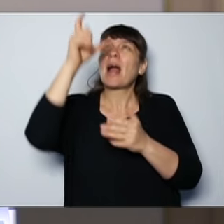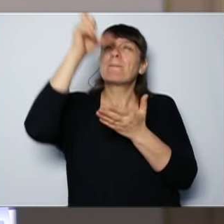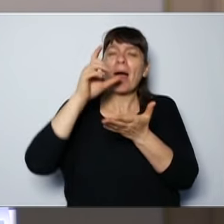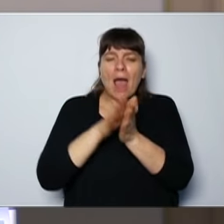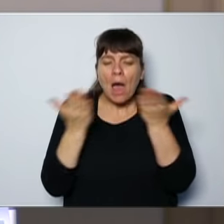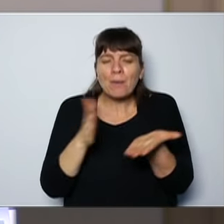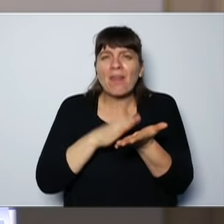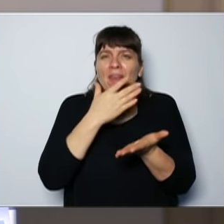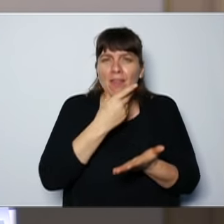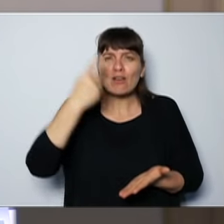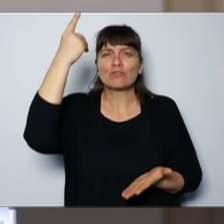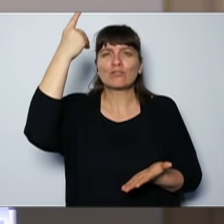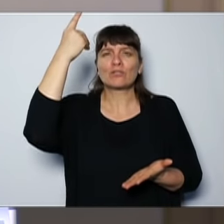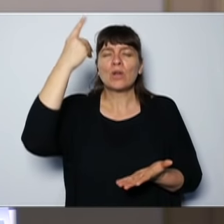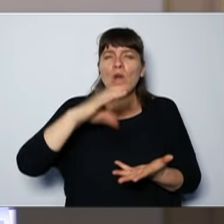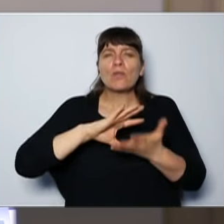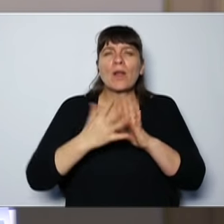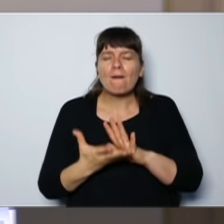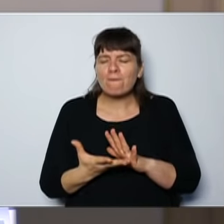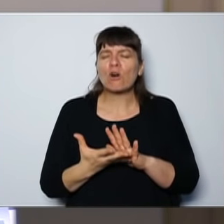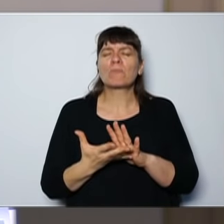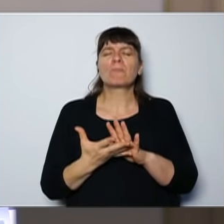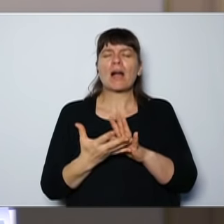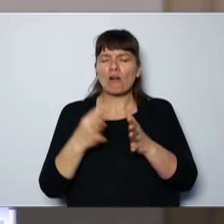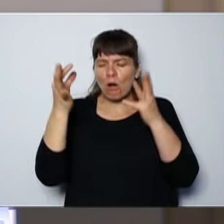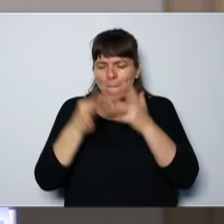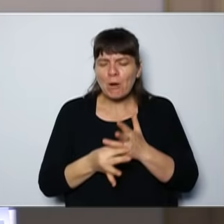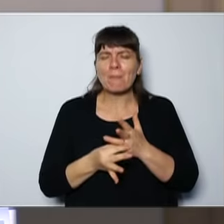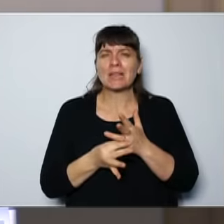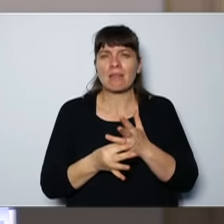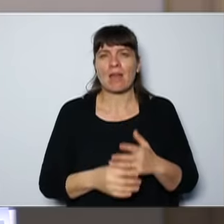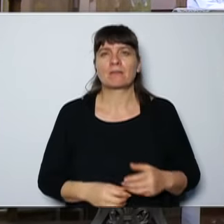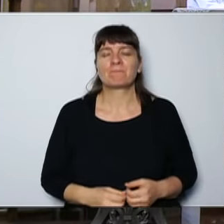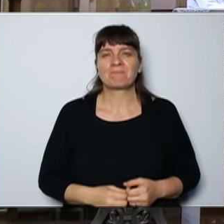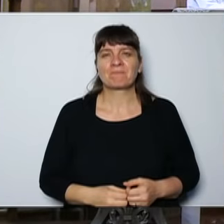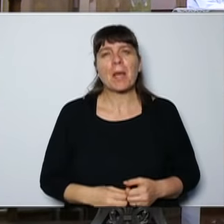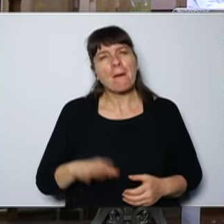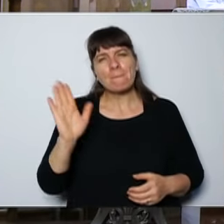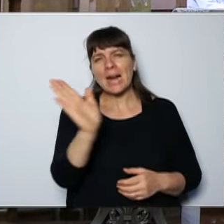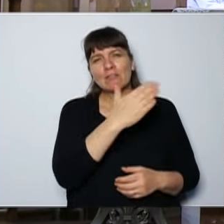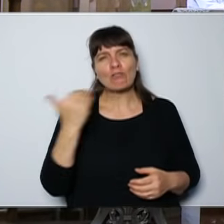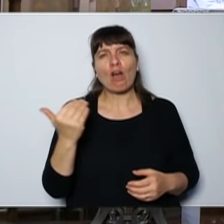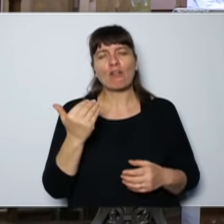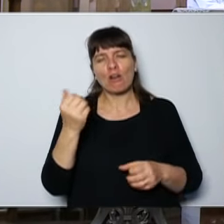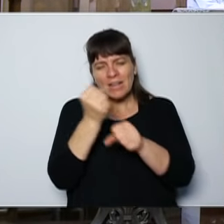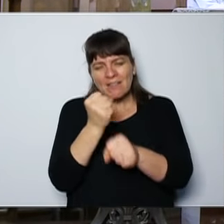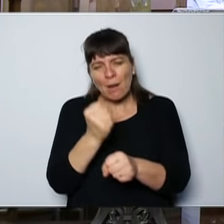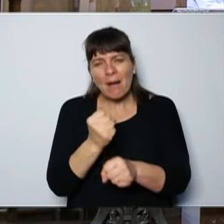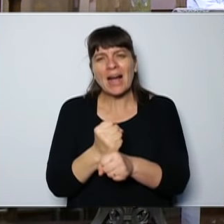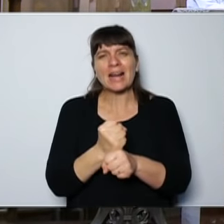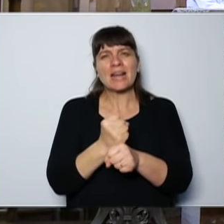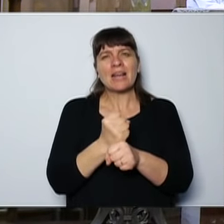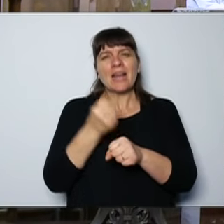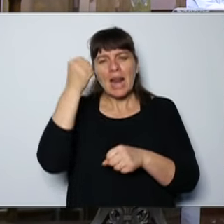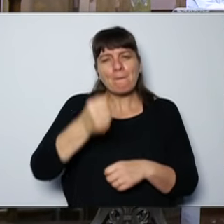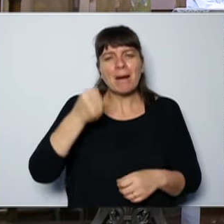de Dios de una manera consagrada y comprometida. Así que para todos los agentes